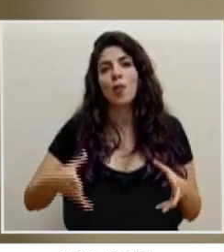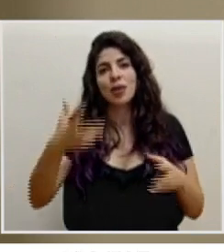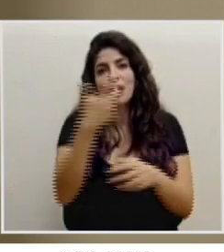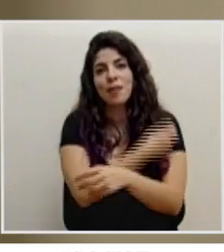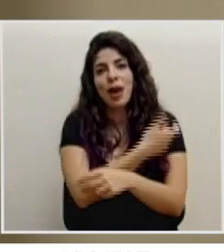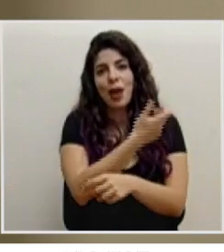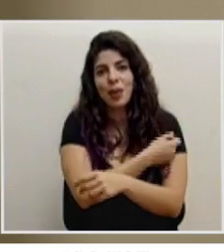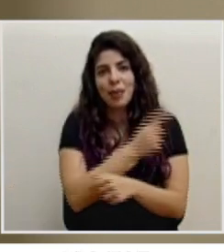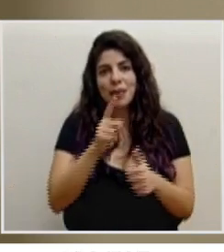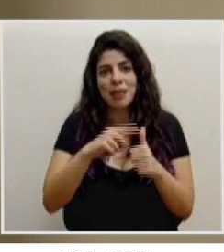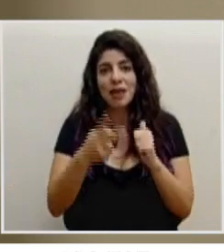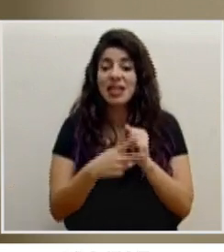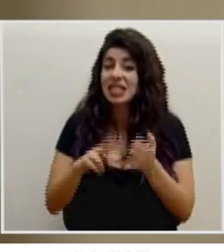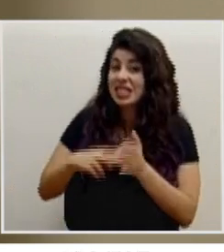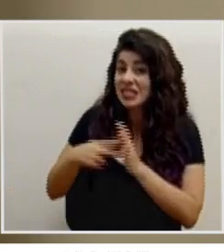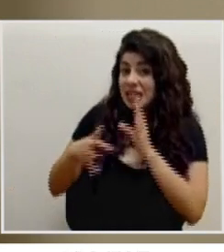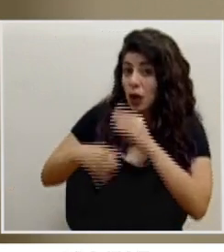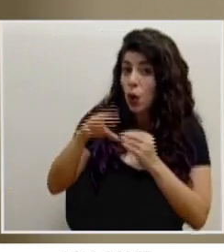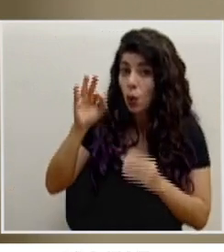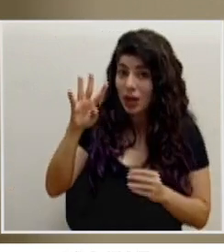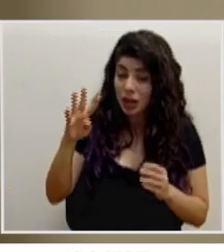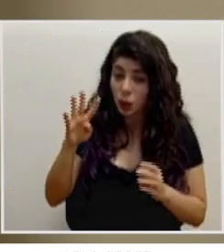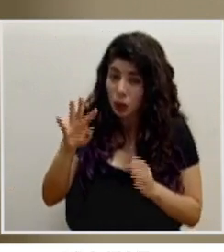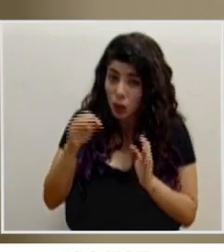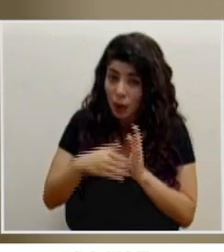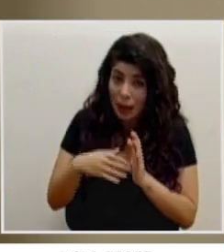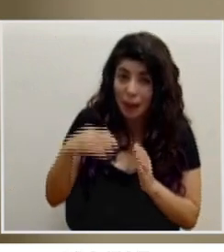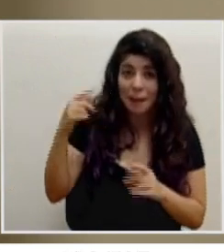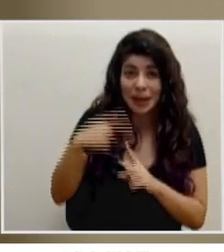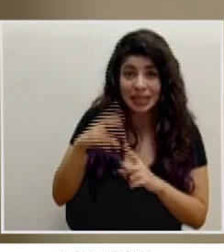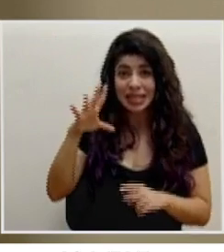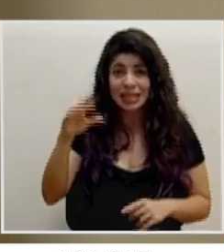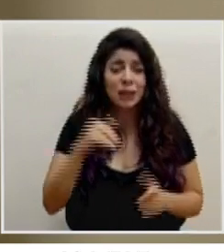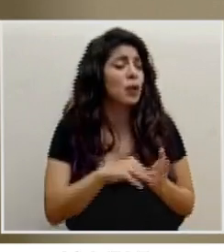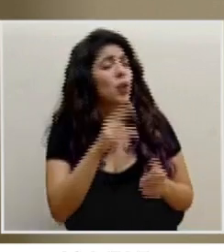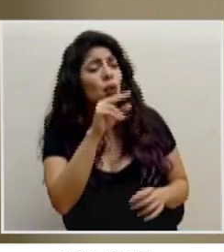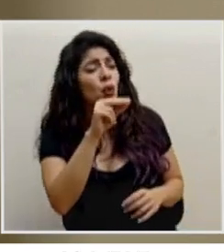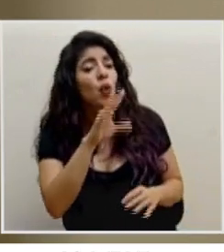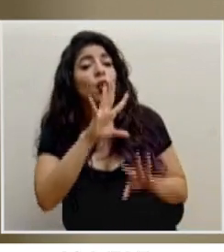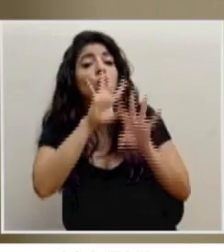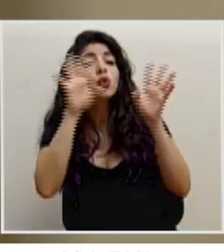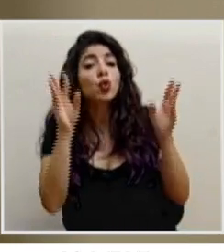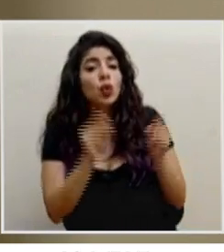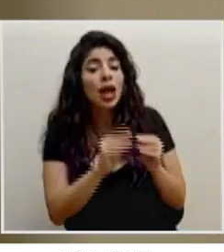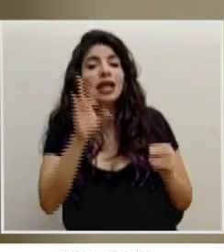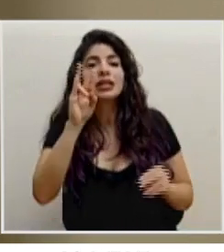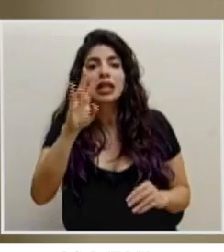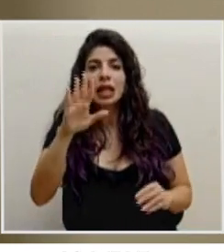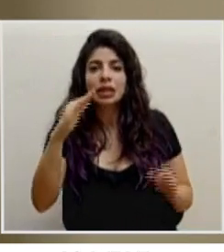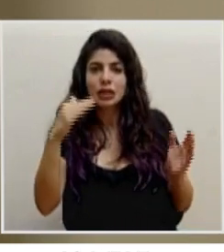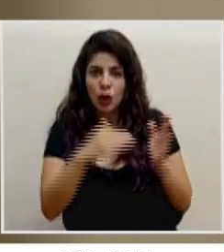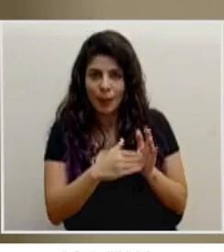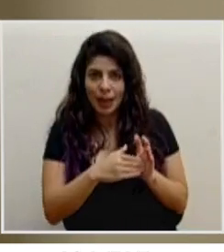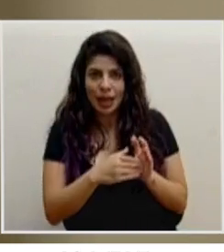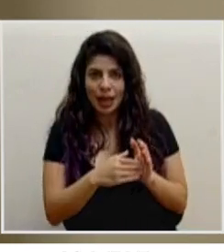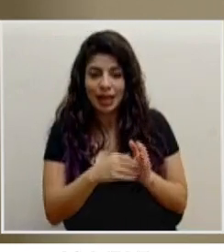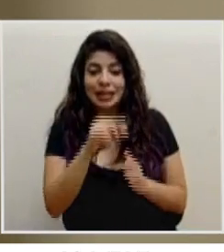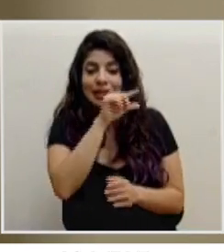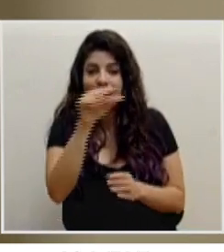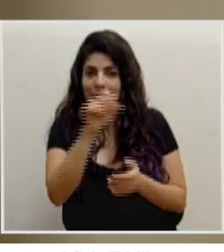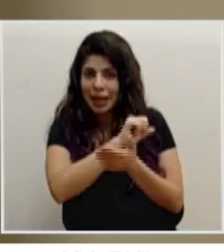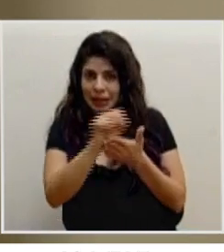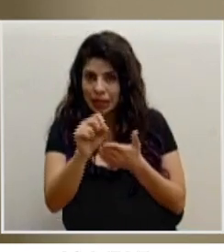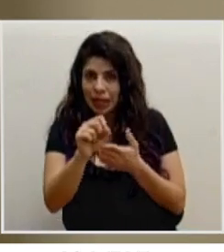de primeras dosis. O sea, se suman 49,000 más las 75,000. El total de aplicación van a ser 75,000 durante Semana